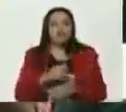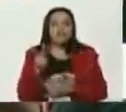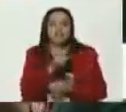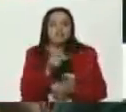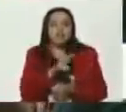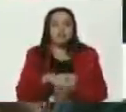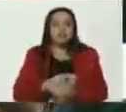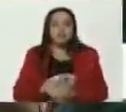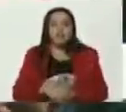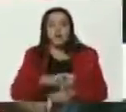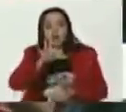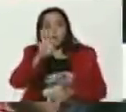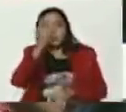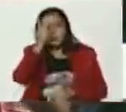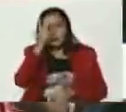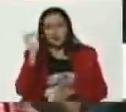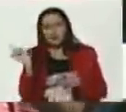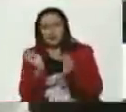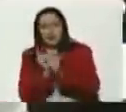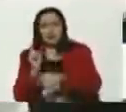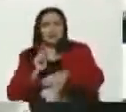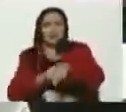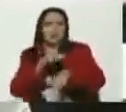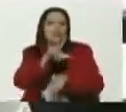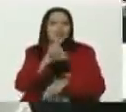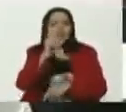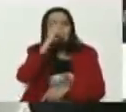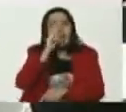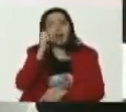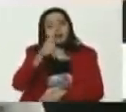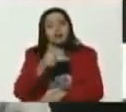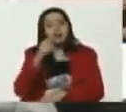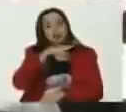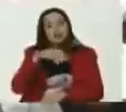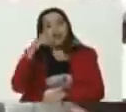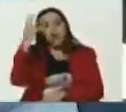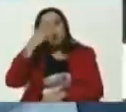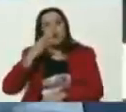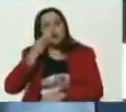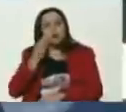apenas va a cumplir 30 años. Ahorita,